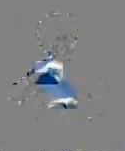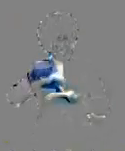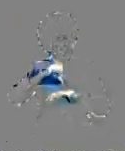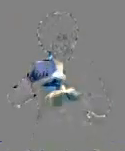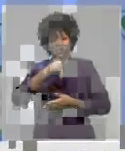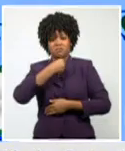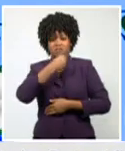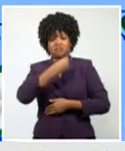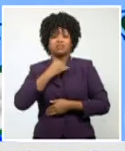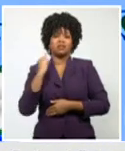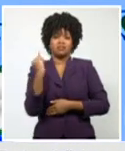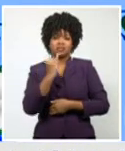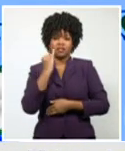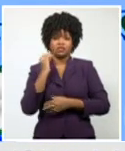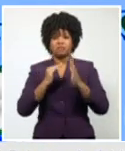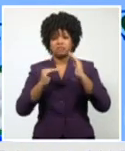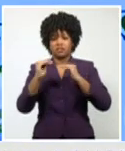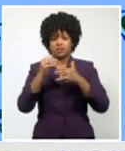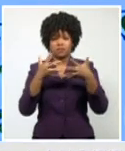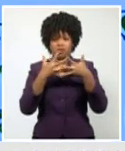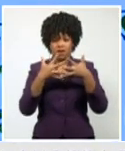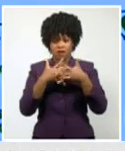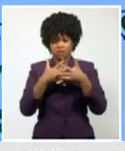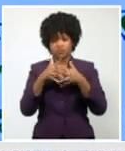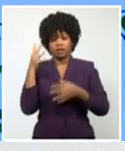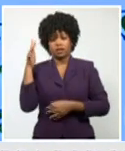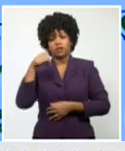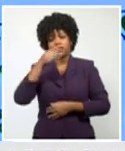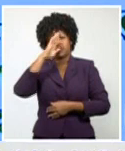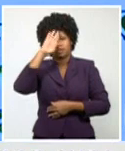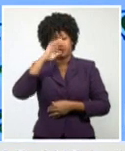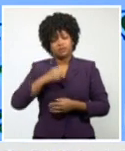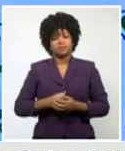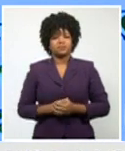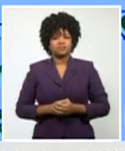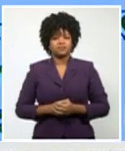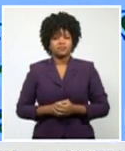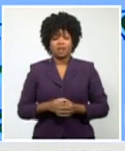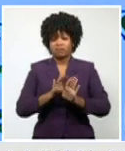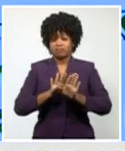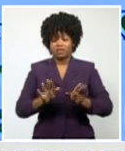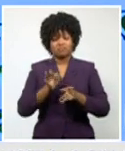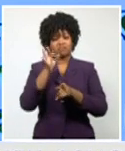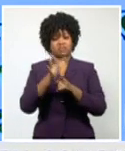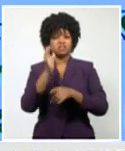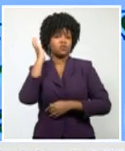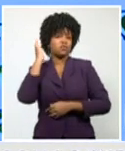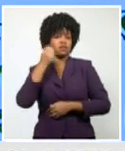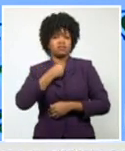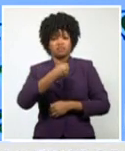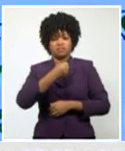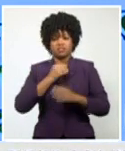prensa internacional del Ministerio de Relaciones Exteriores de la República de Cuba. De inmediato iniciamos la conferencia de prensa del Ministerio de